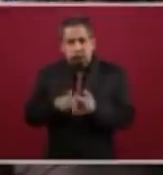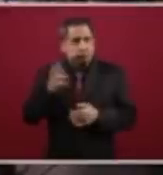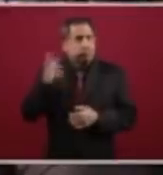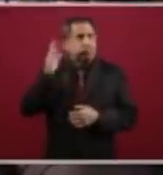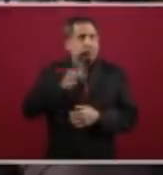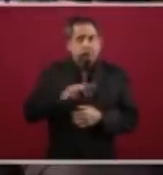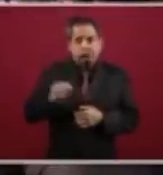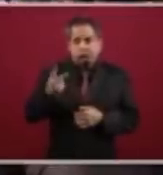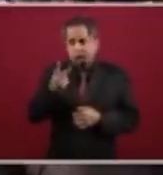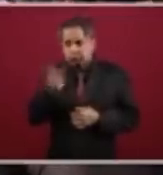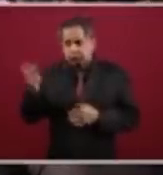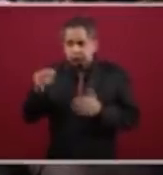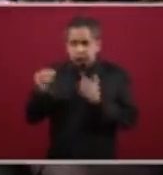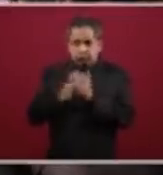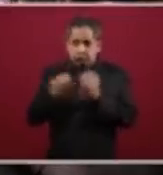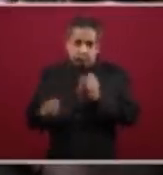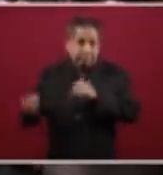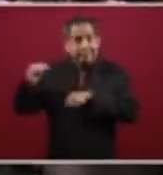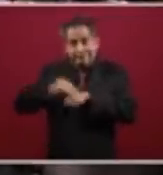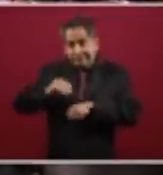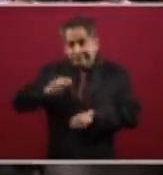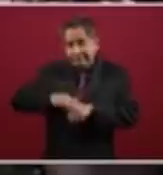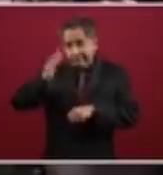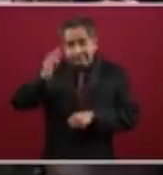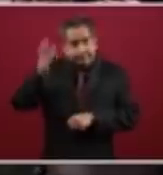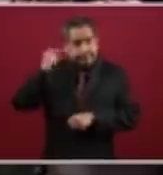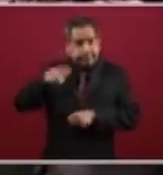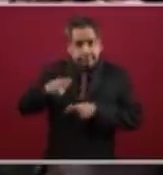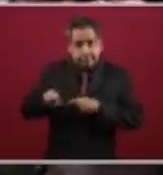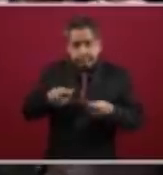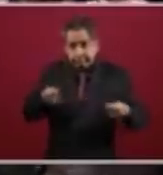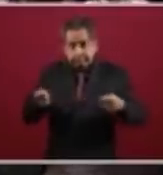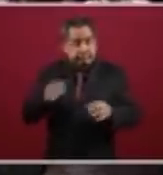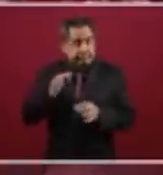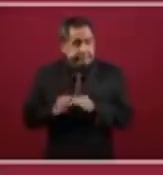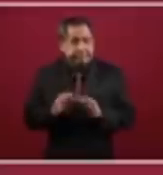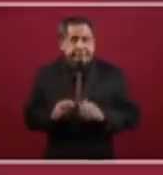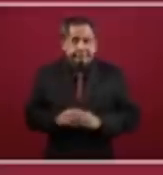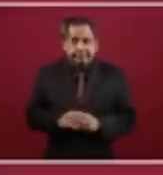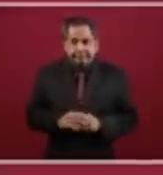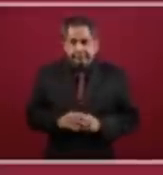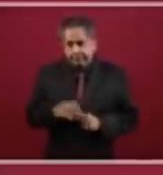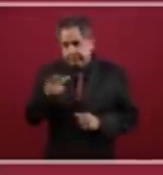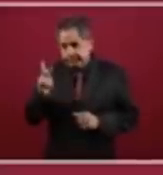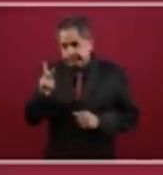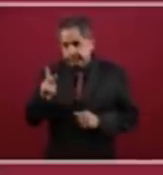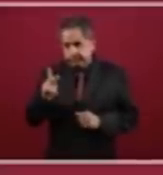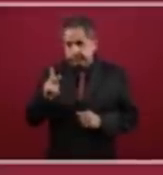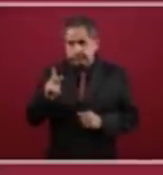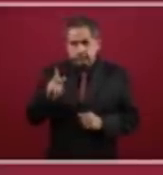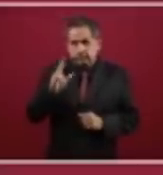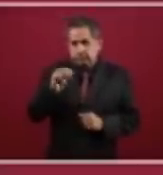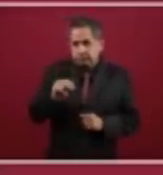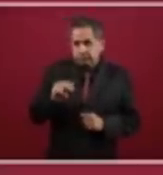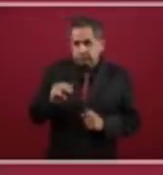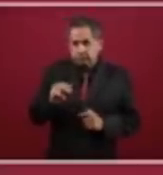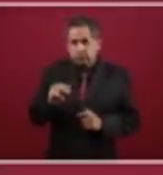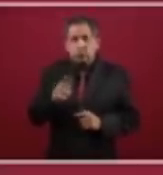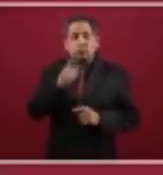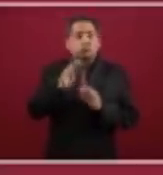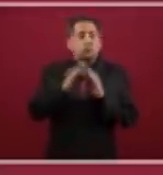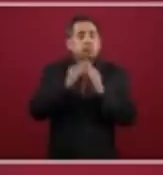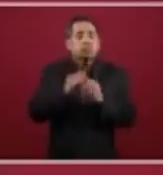casi 200 mil adicionales de los que estaban recibiendo previamente. Sin embargo, no era un solo método de